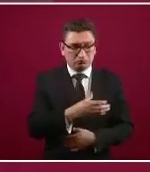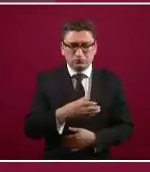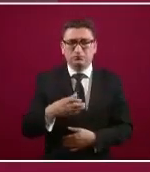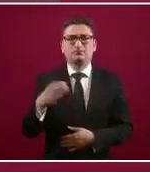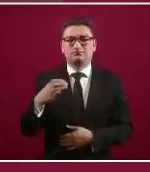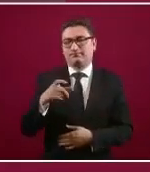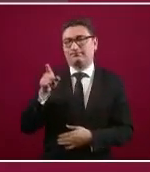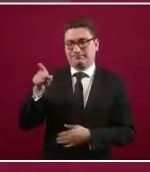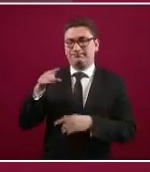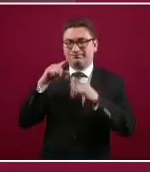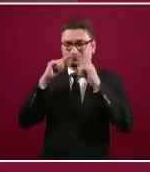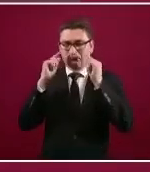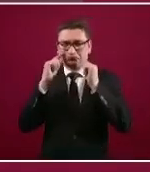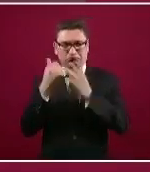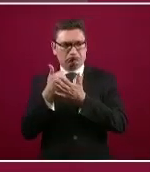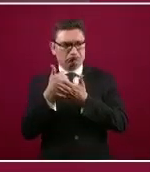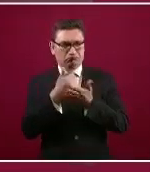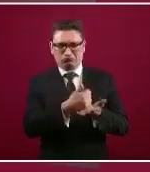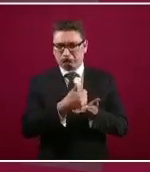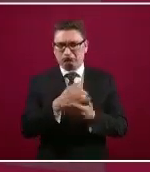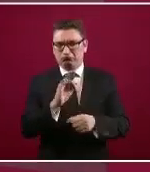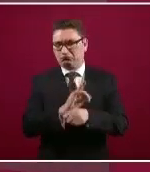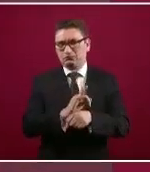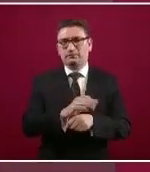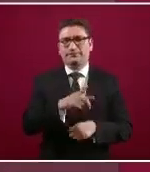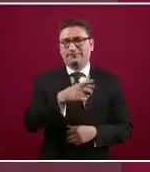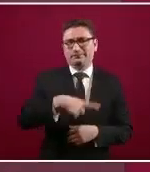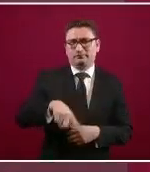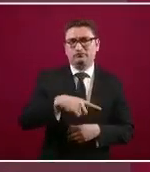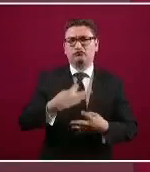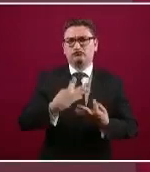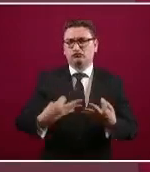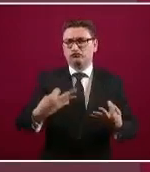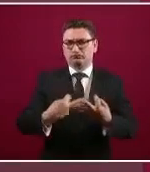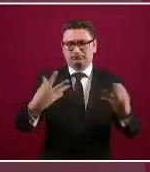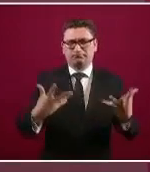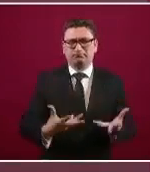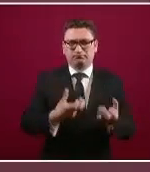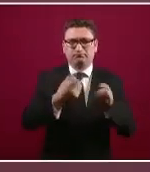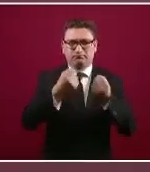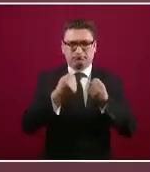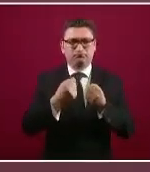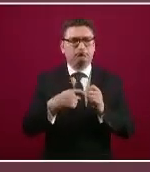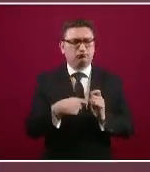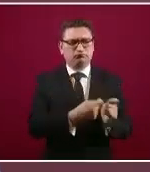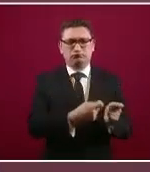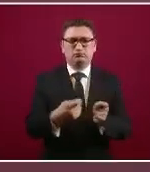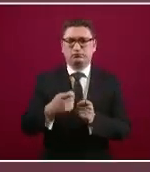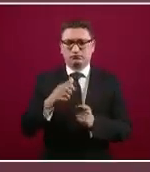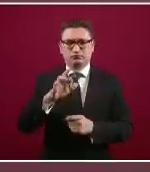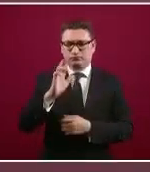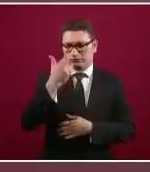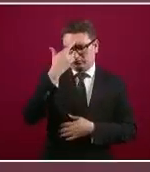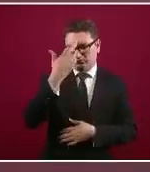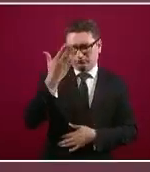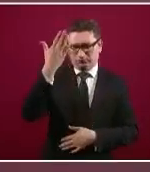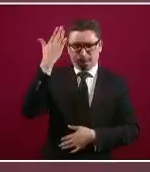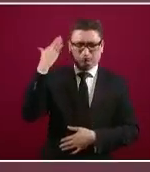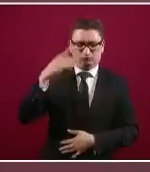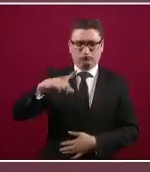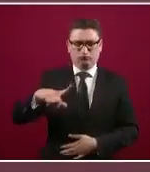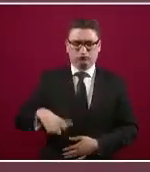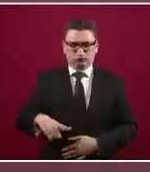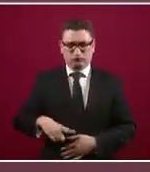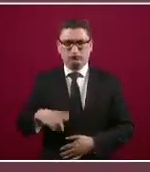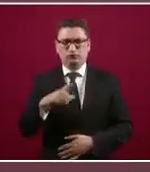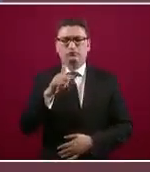lograron la recuperación de sus tierras que durante el porfiriato